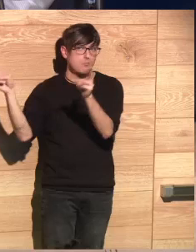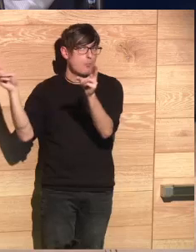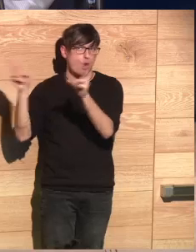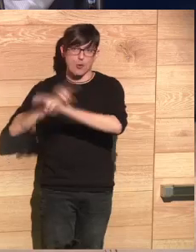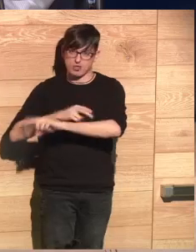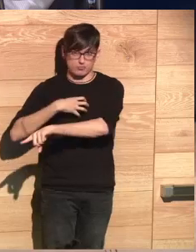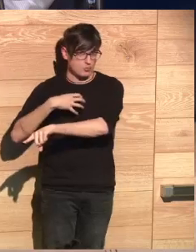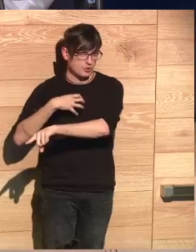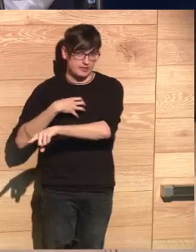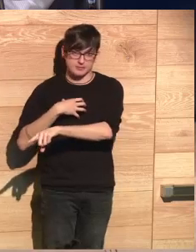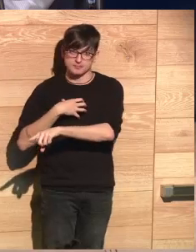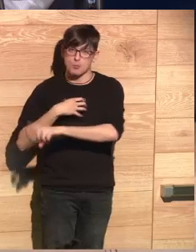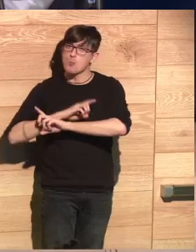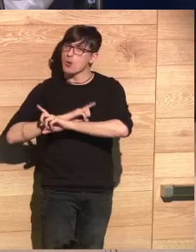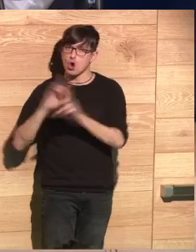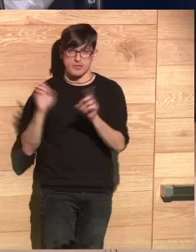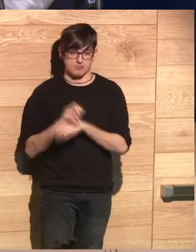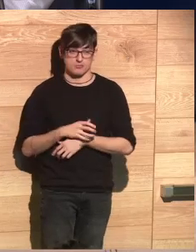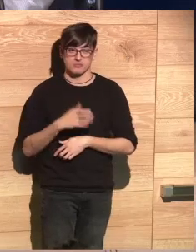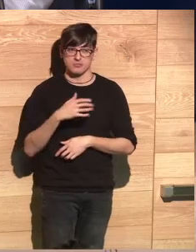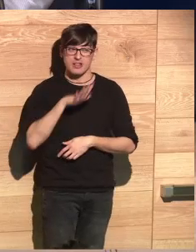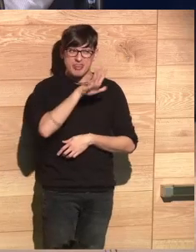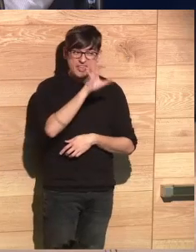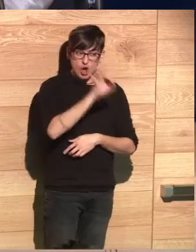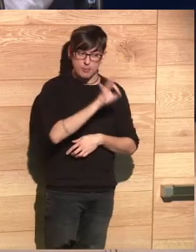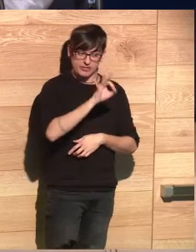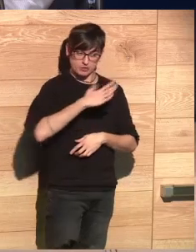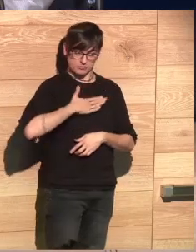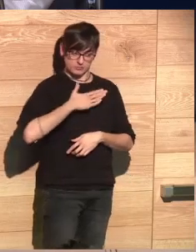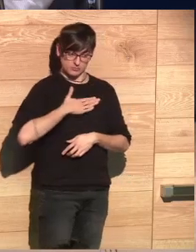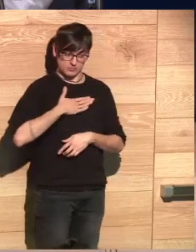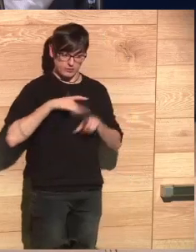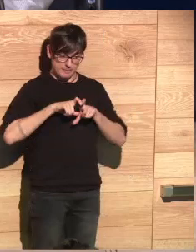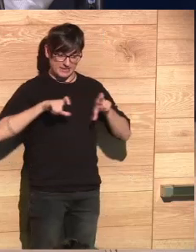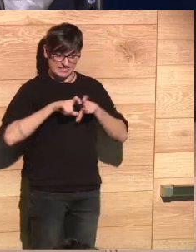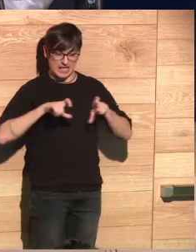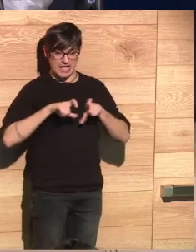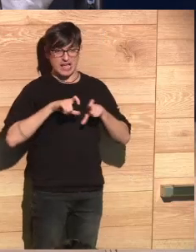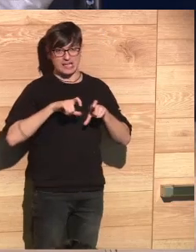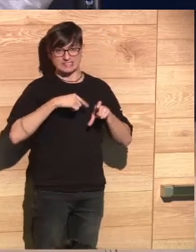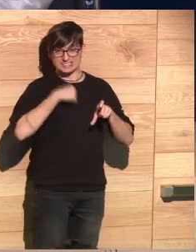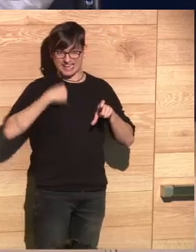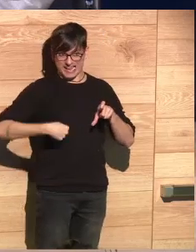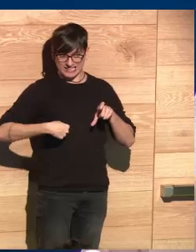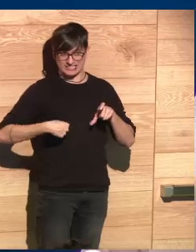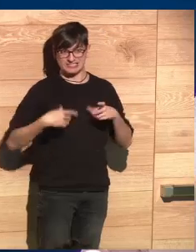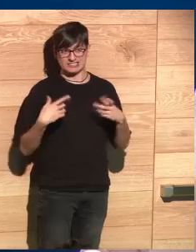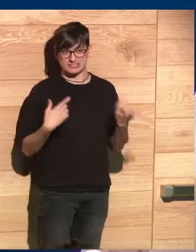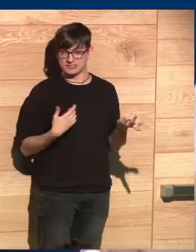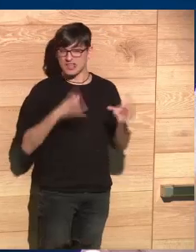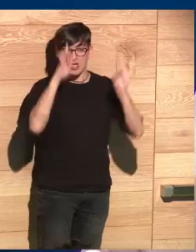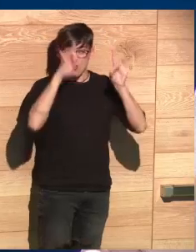Blizzard tiene el 5% de Blizzard es propiedad de Tencent, que es una compañía china. Así que, como en la